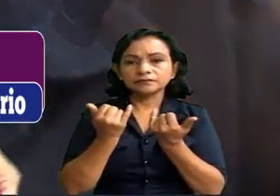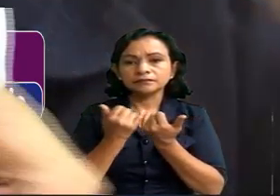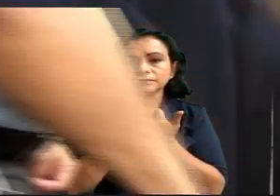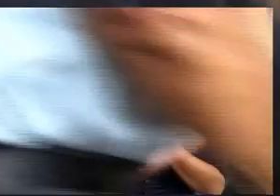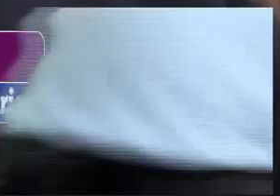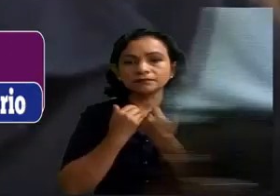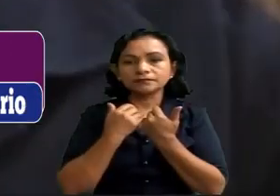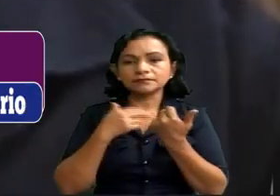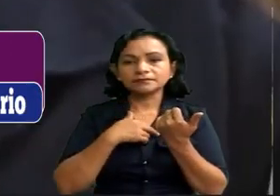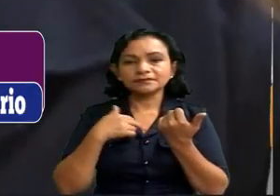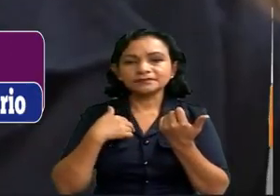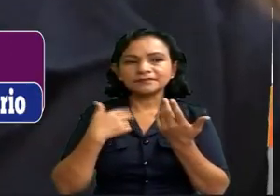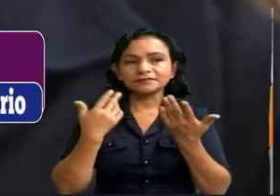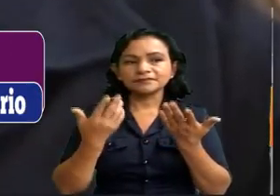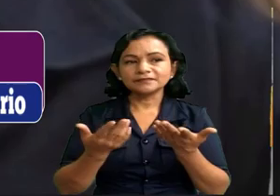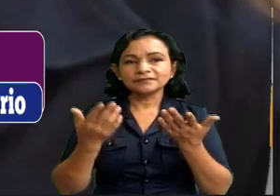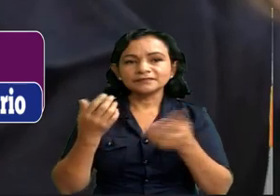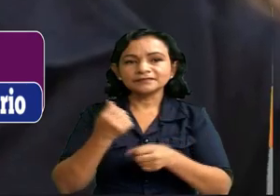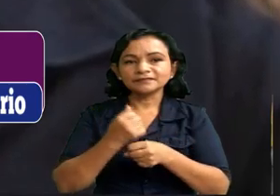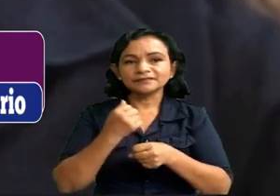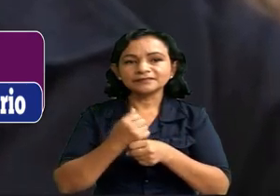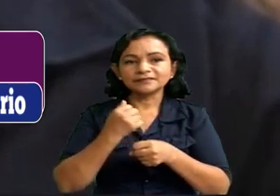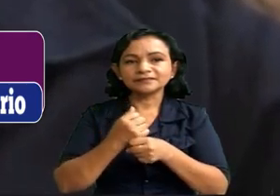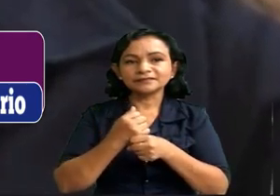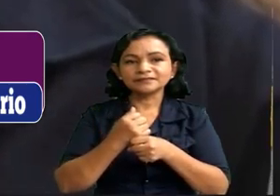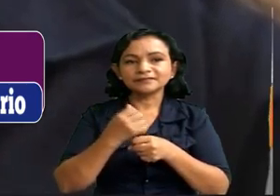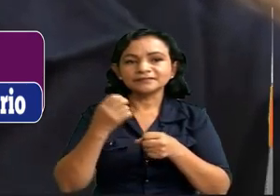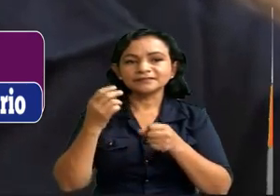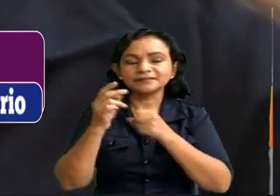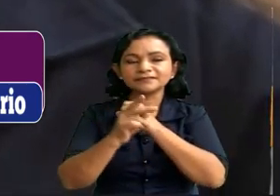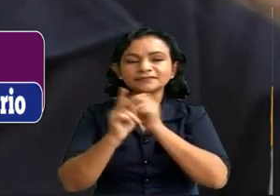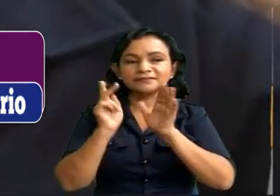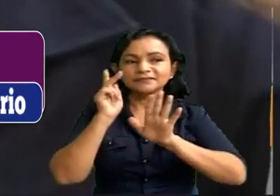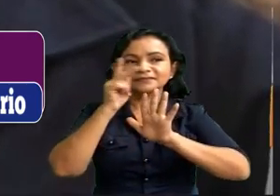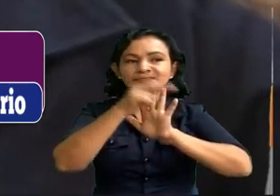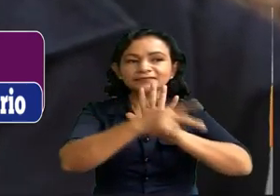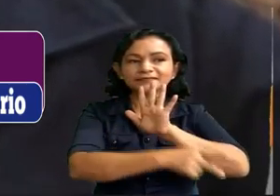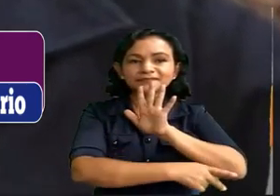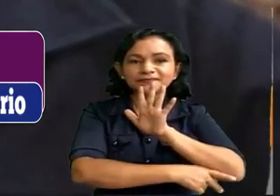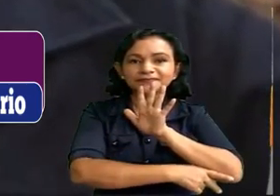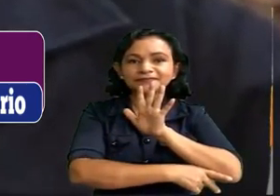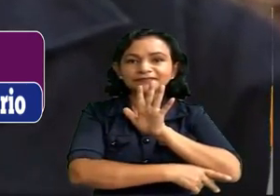recursos de nuestros países no se sigan llevándolos